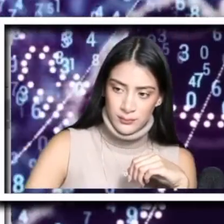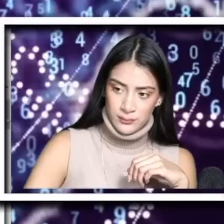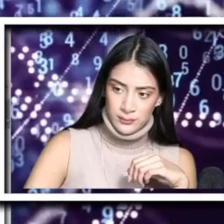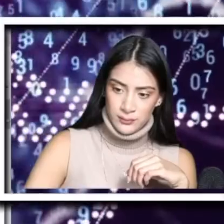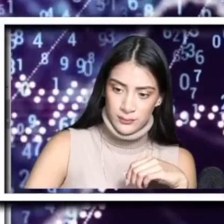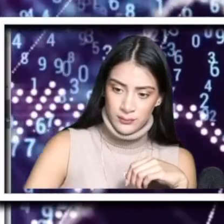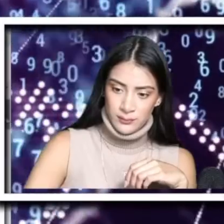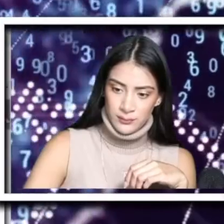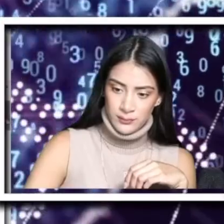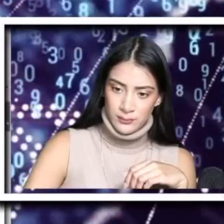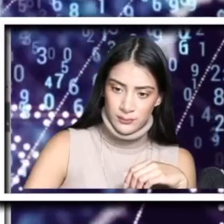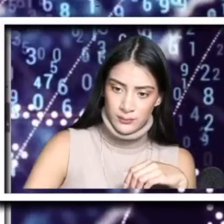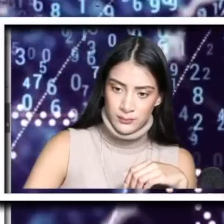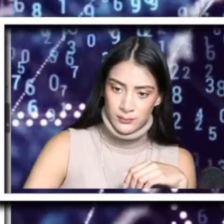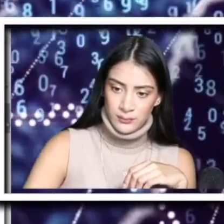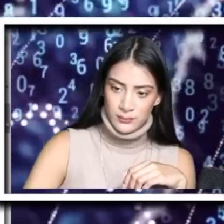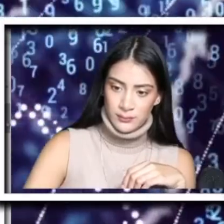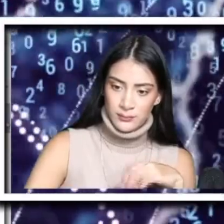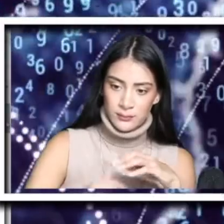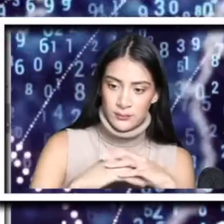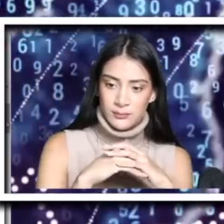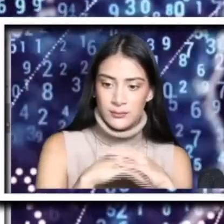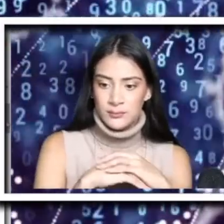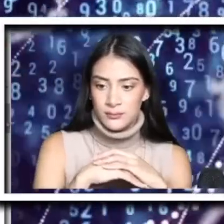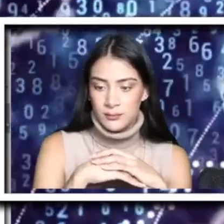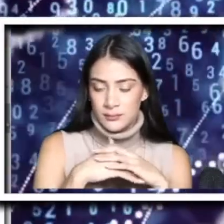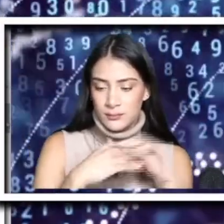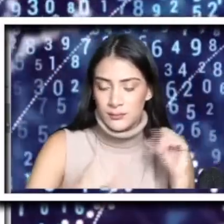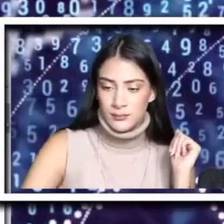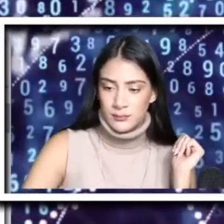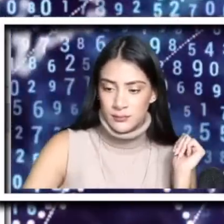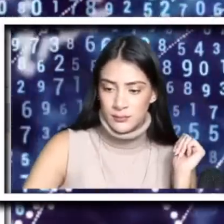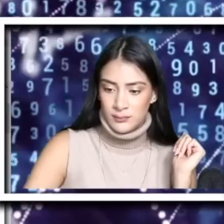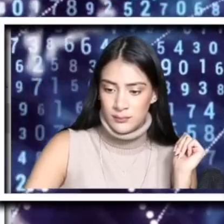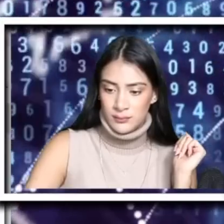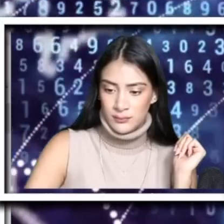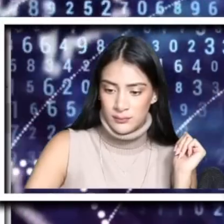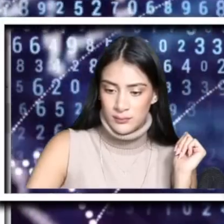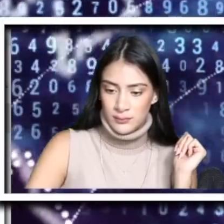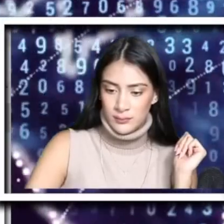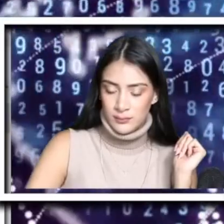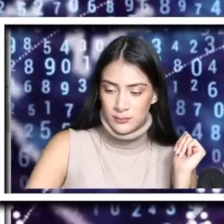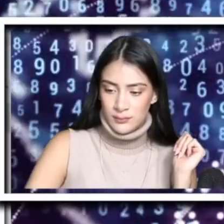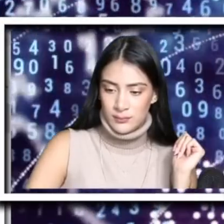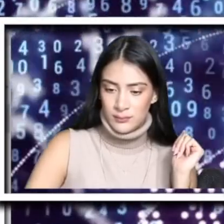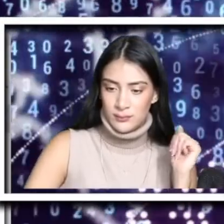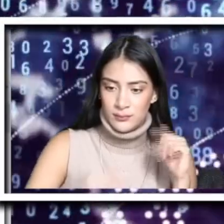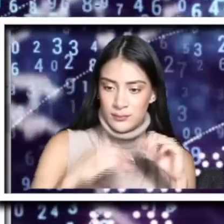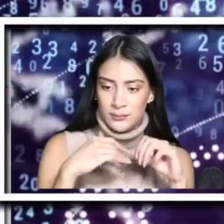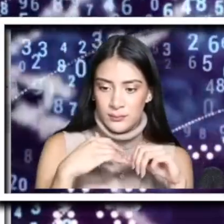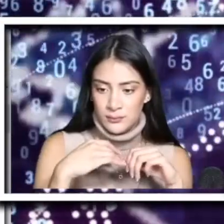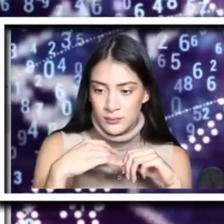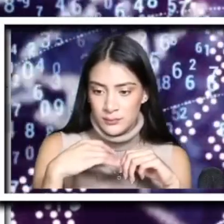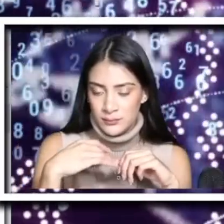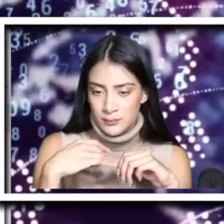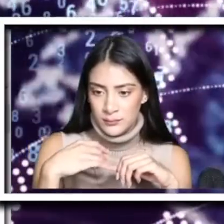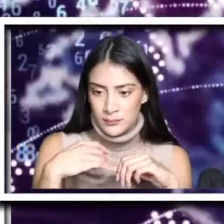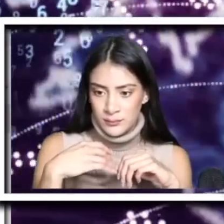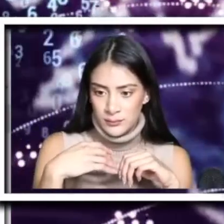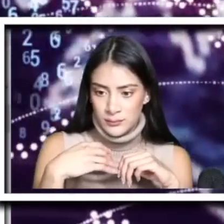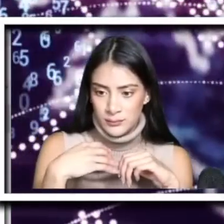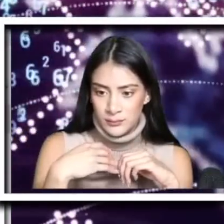es una república de 500 kilómetros cuadrados y que, bueno,